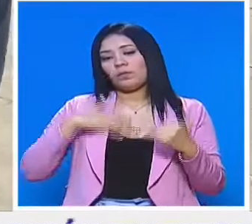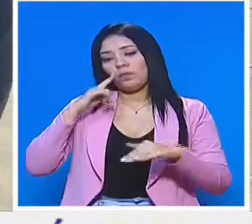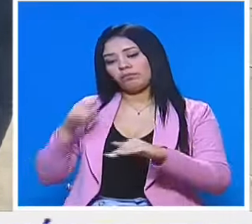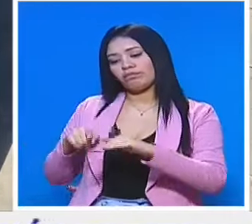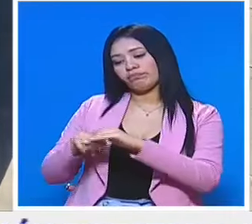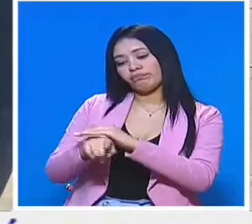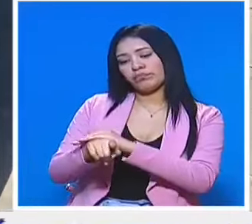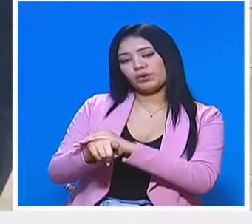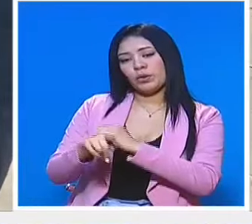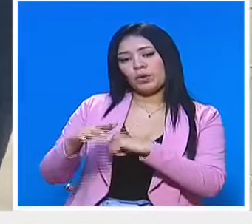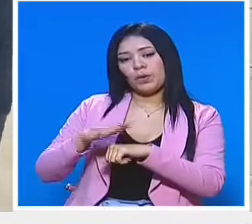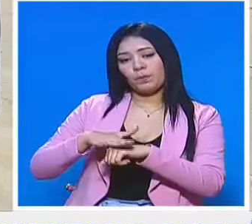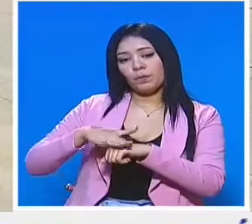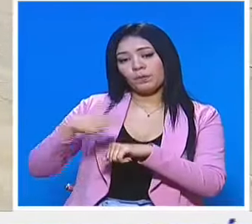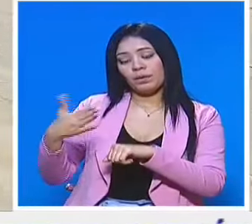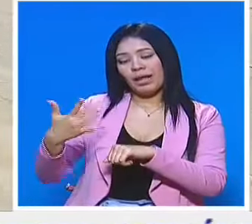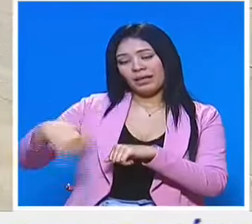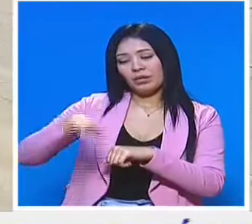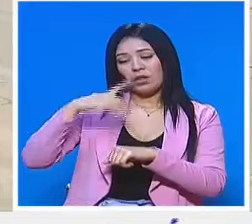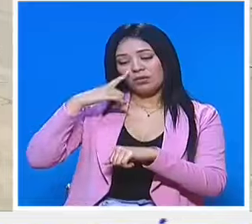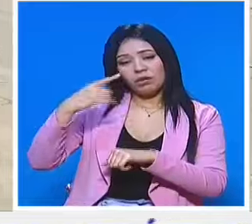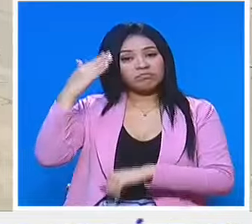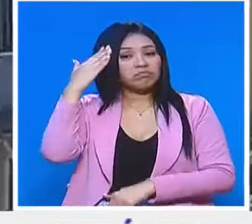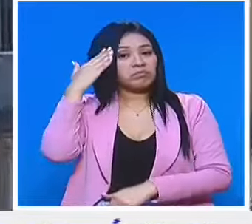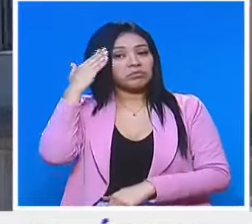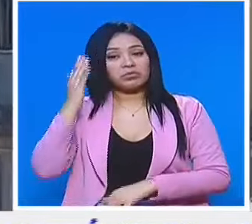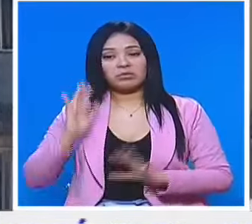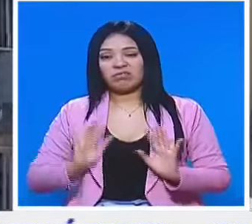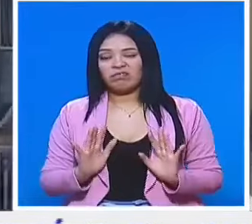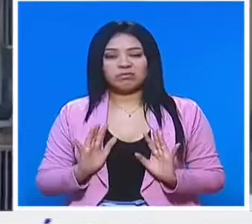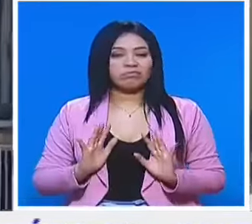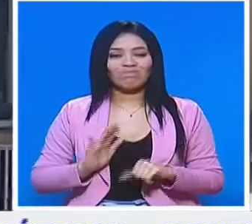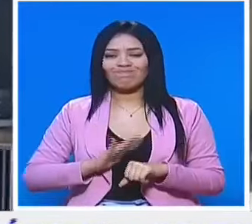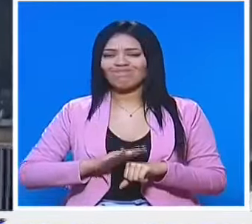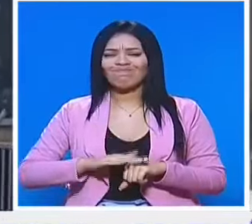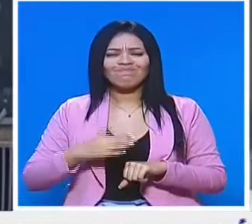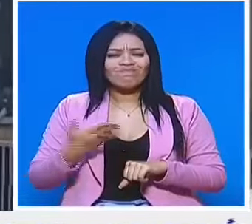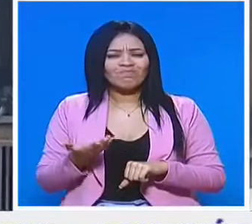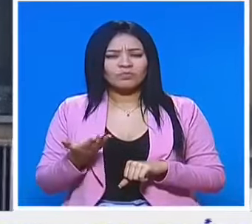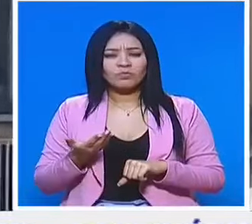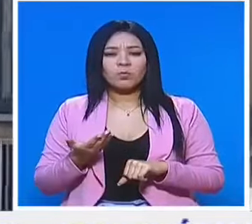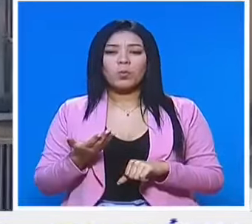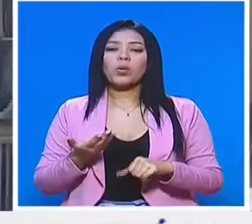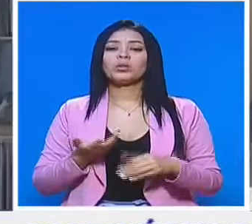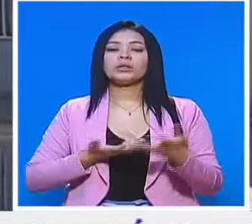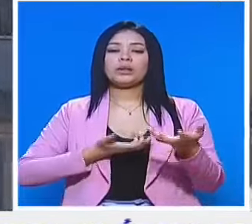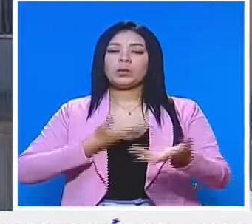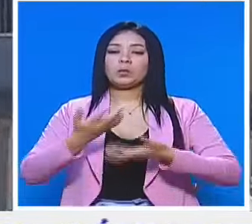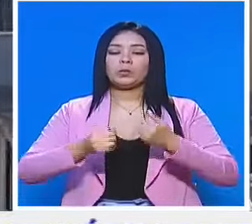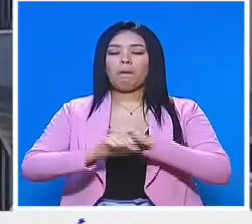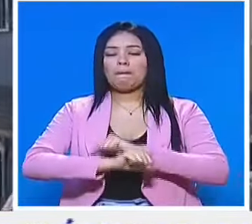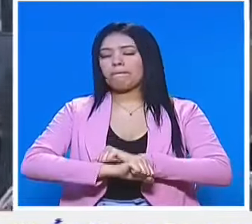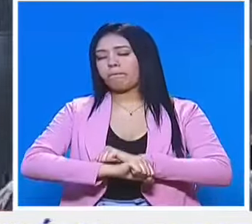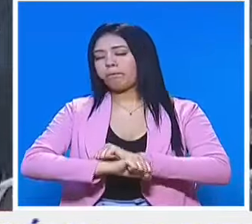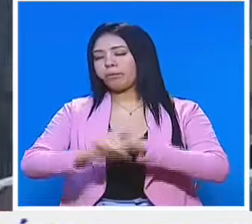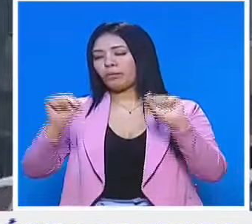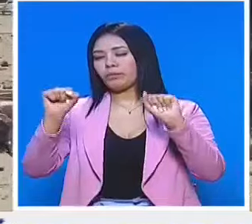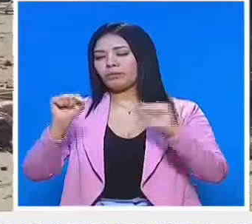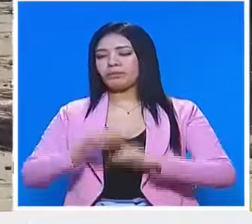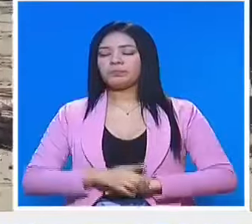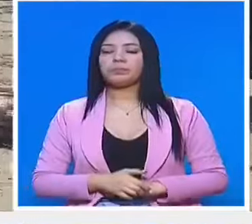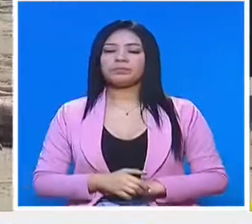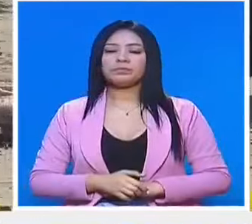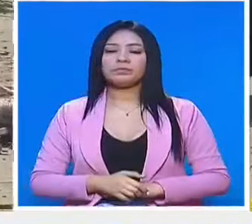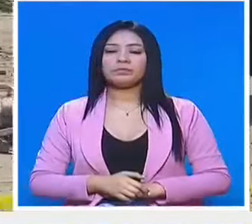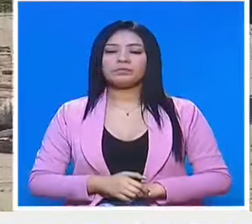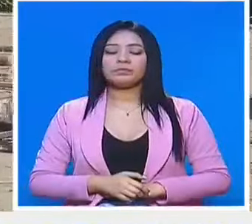de seguridad bastante grande, pues aún no se conocen las causas por las que se suscitó esta explosión y posterior incendio.